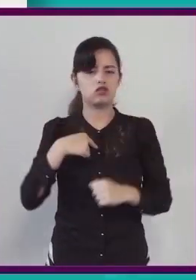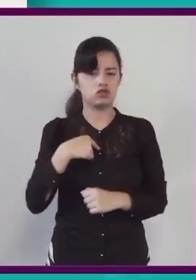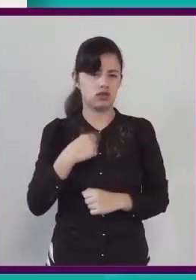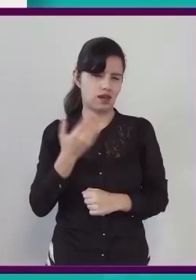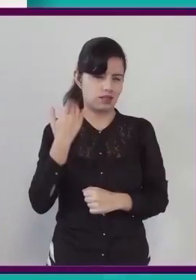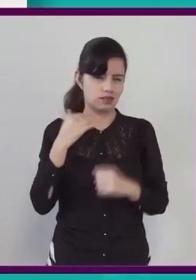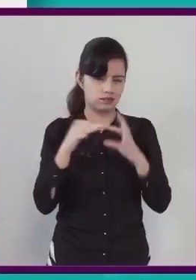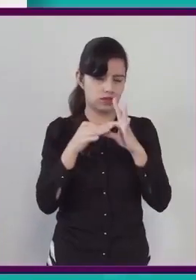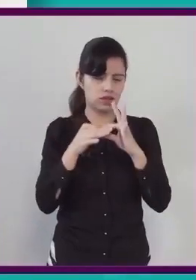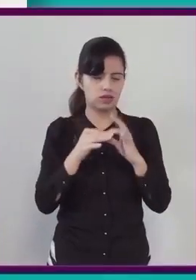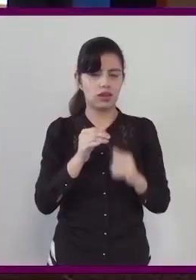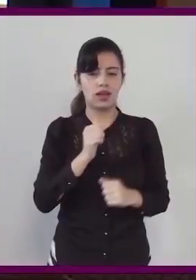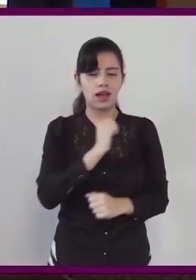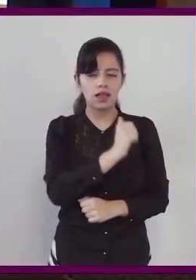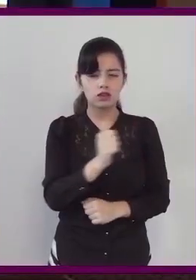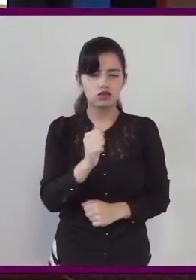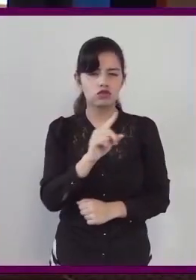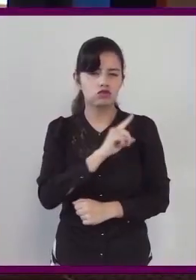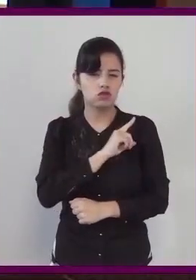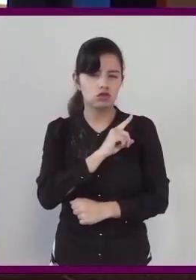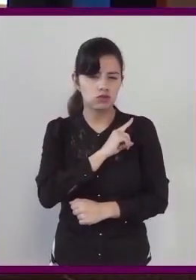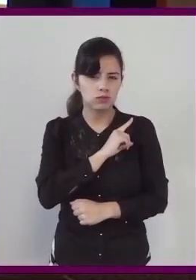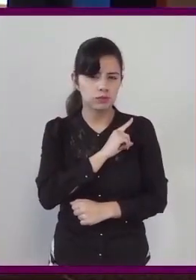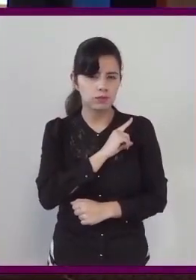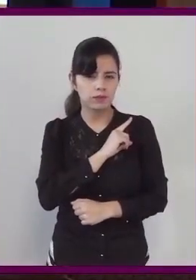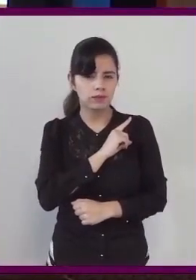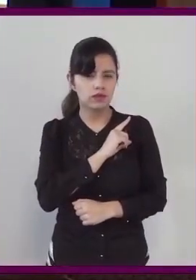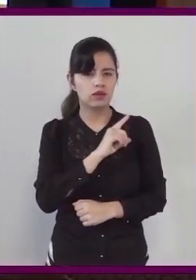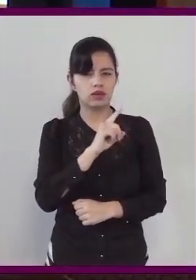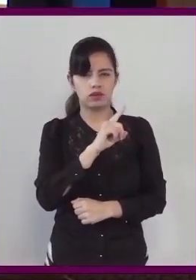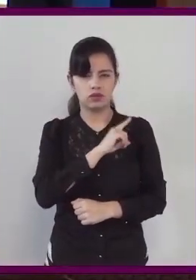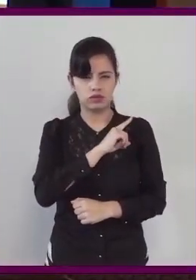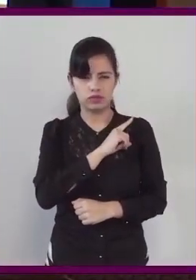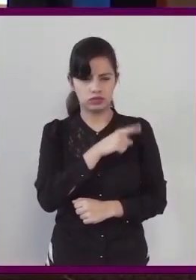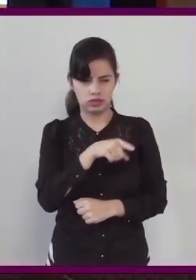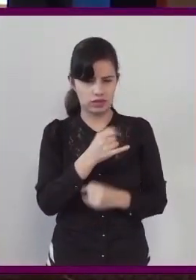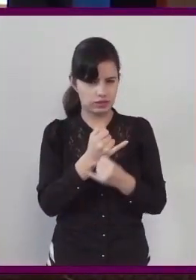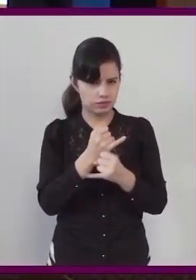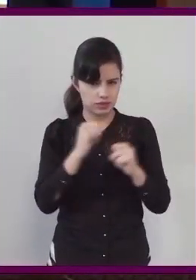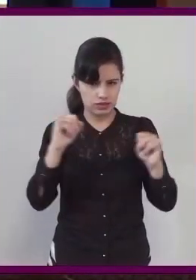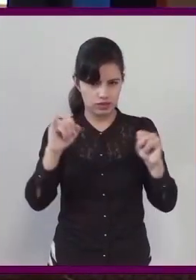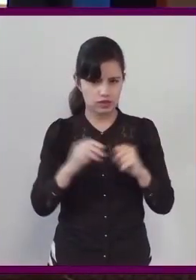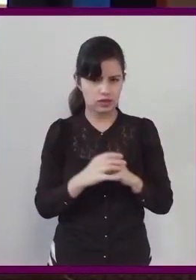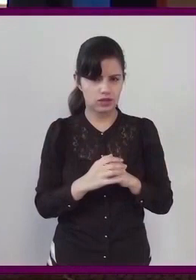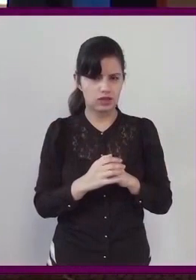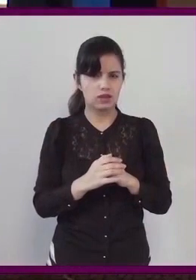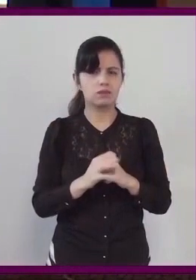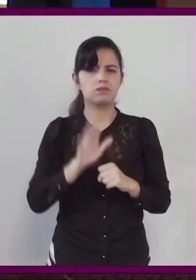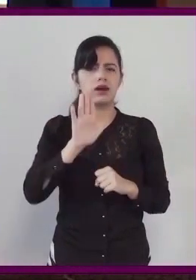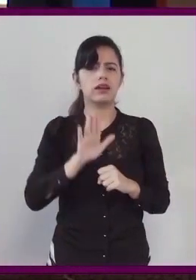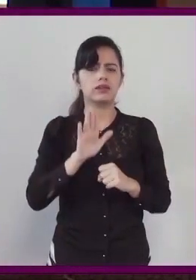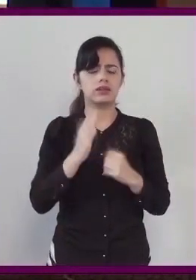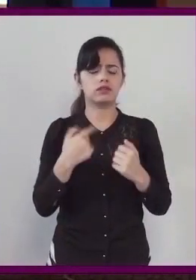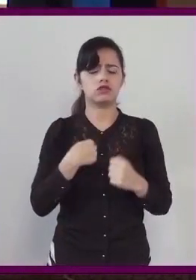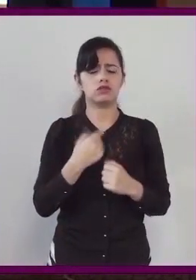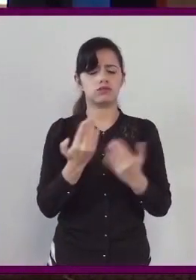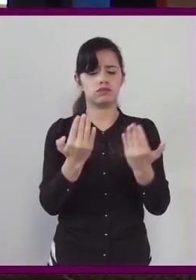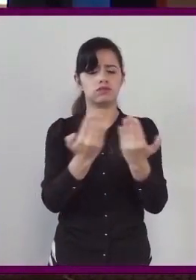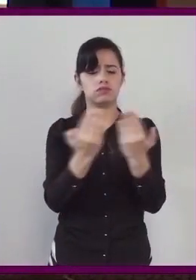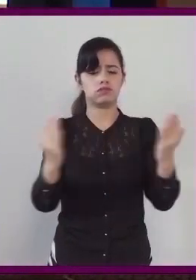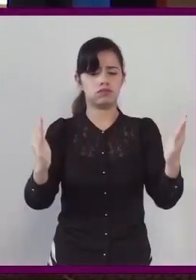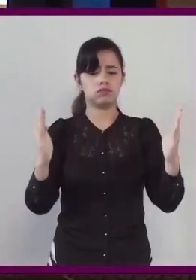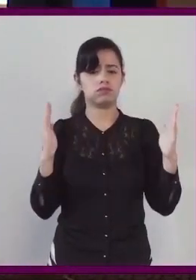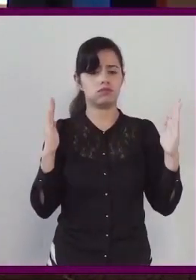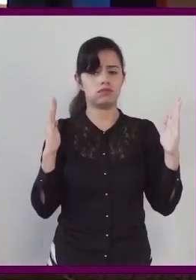hablábamos hace rato, ¿no? La individualidad plantea esta ilusión como si hubieran muros claros que